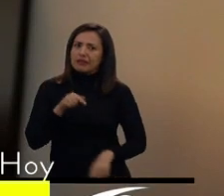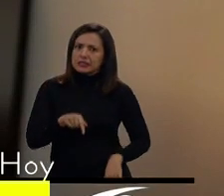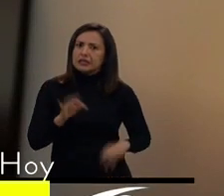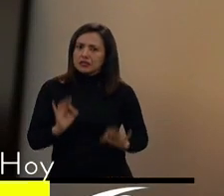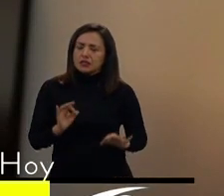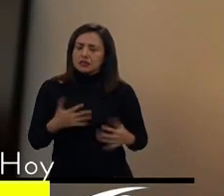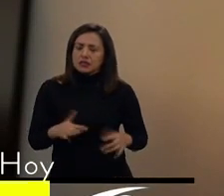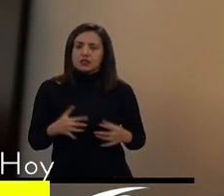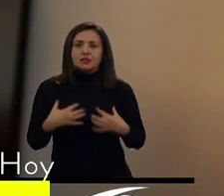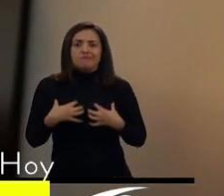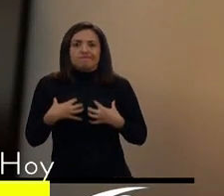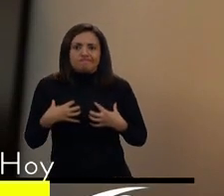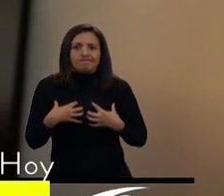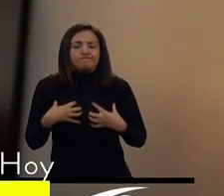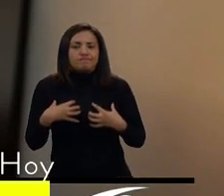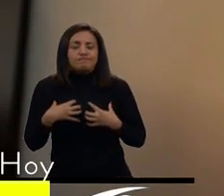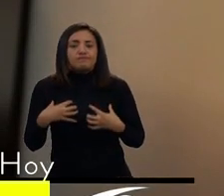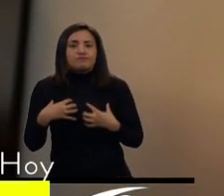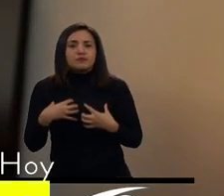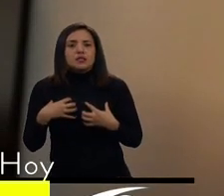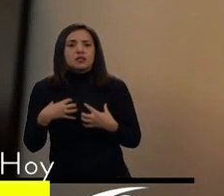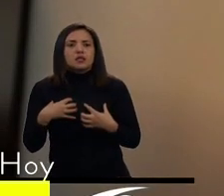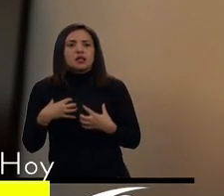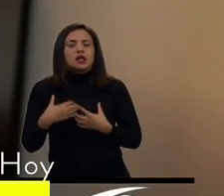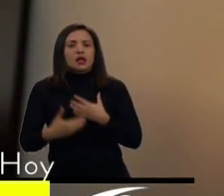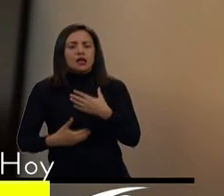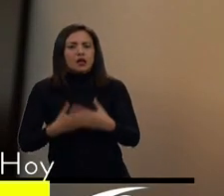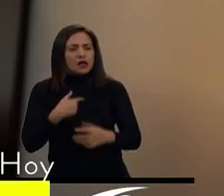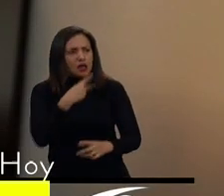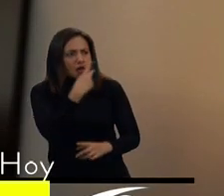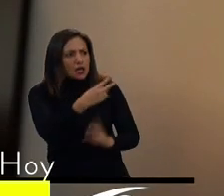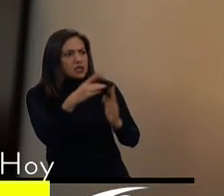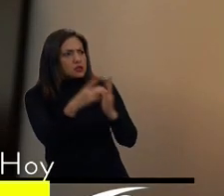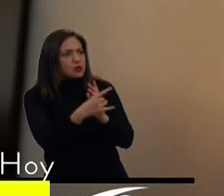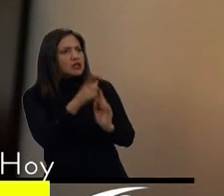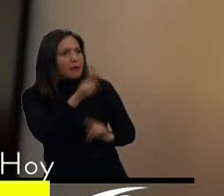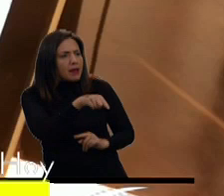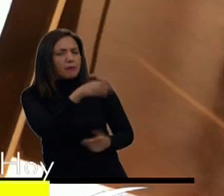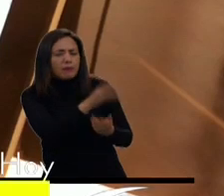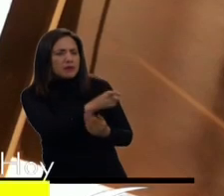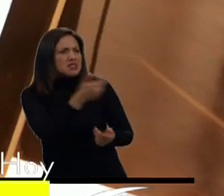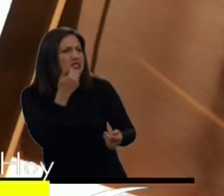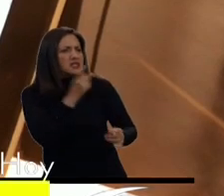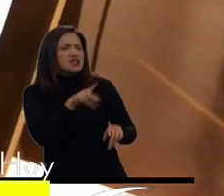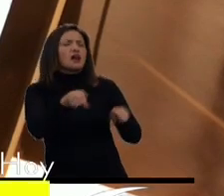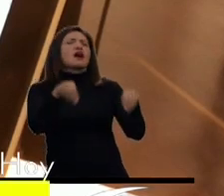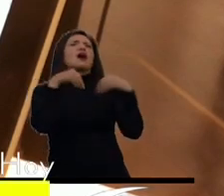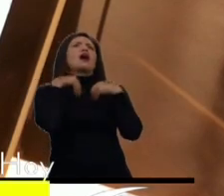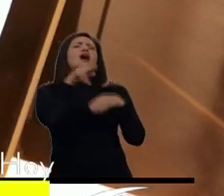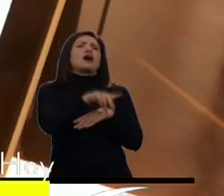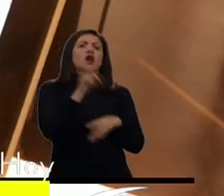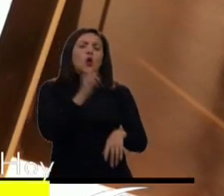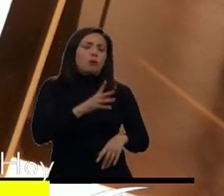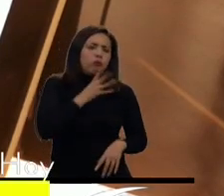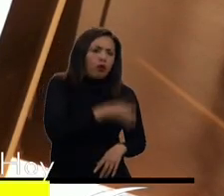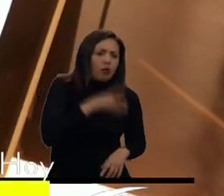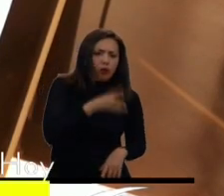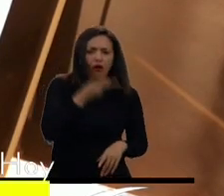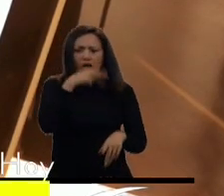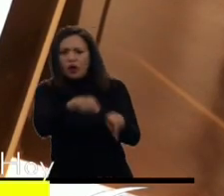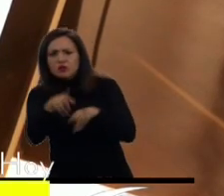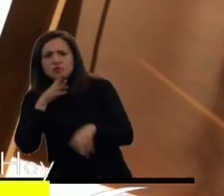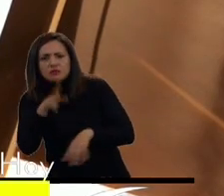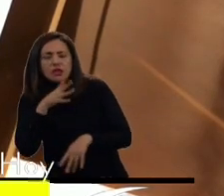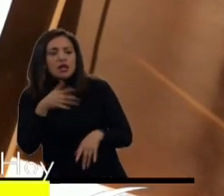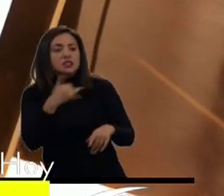complicados. Y yo ahí ha sido cuando veo lo pasado, porque ves que tu mujer también está enferma y que hay días que no sale de la cama, ves que tienes un niño vomitando, afortunadamente el